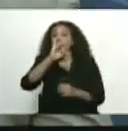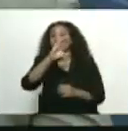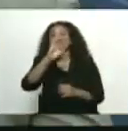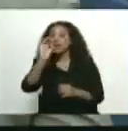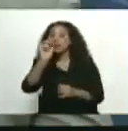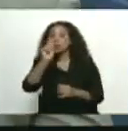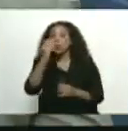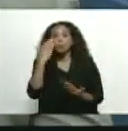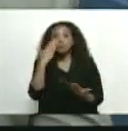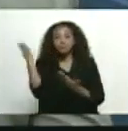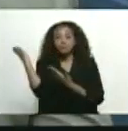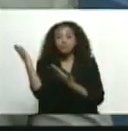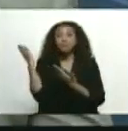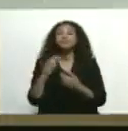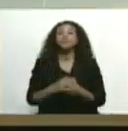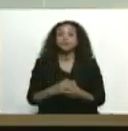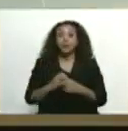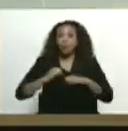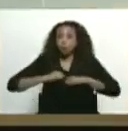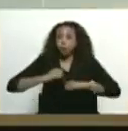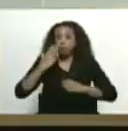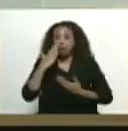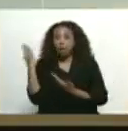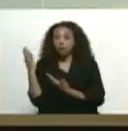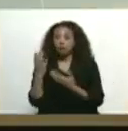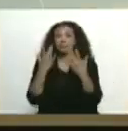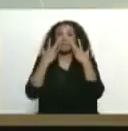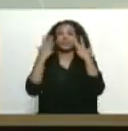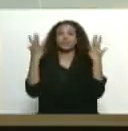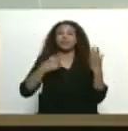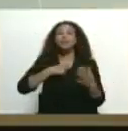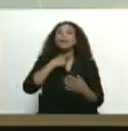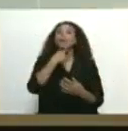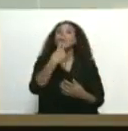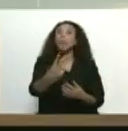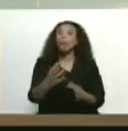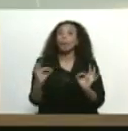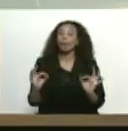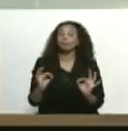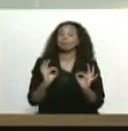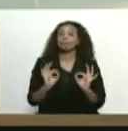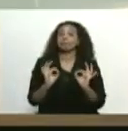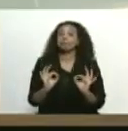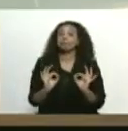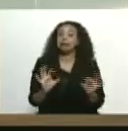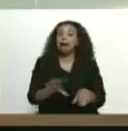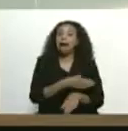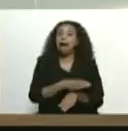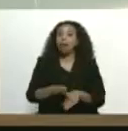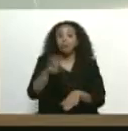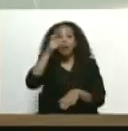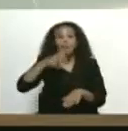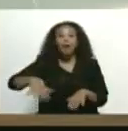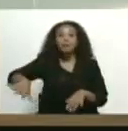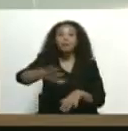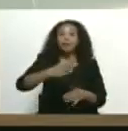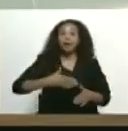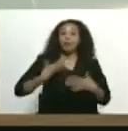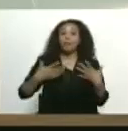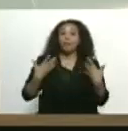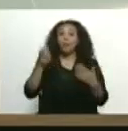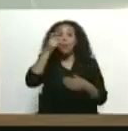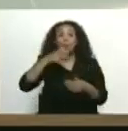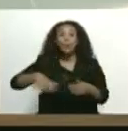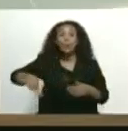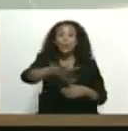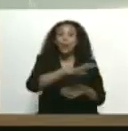Ah, bueno, impresionante, qué impresionado de esa capacidad del pueblo, de esa alegría del pueblo,